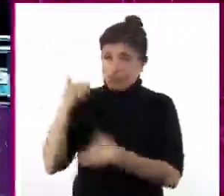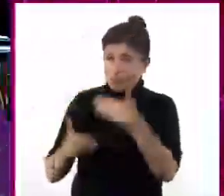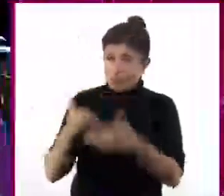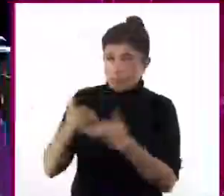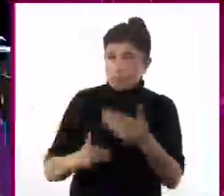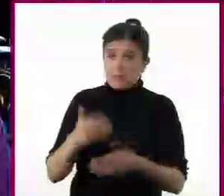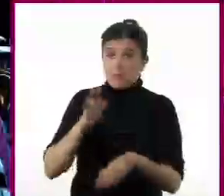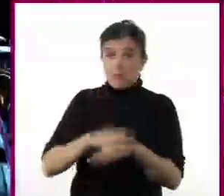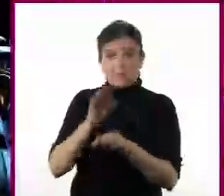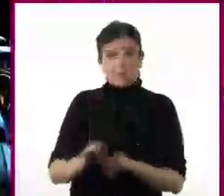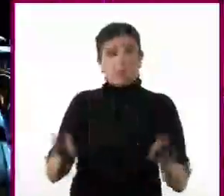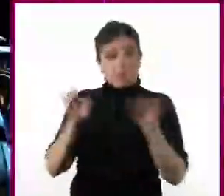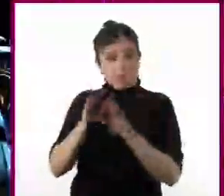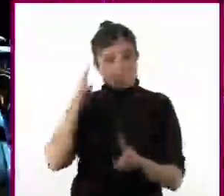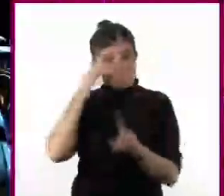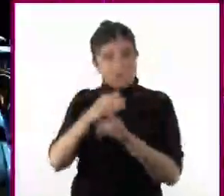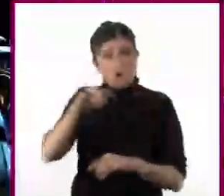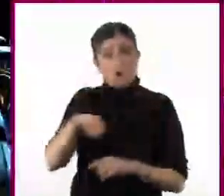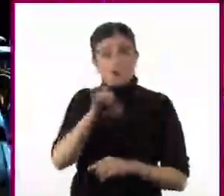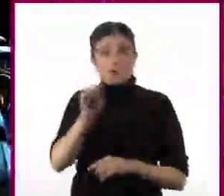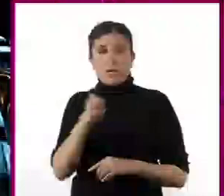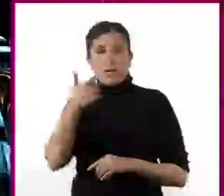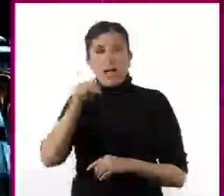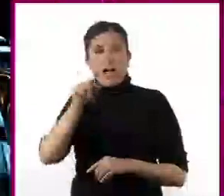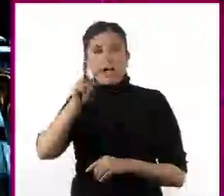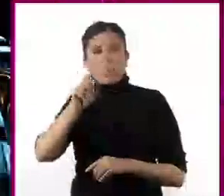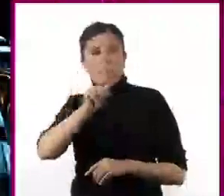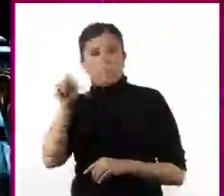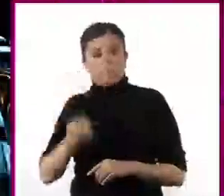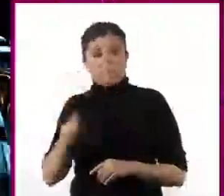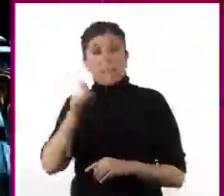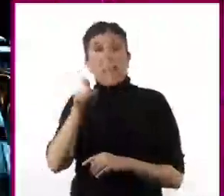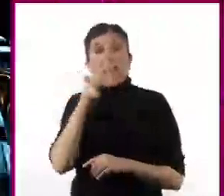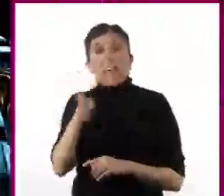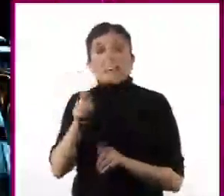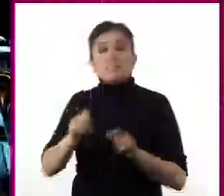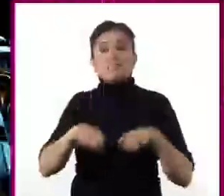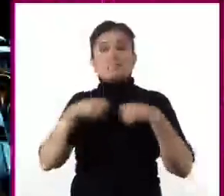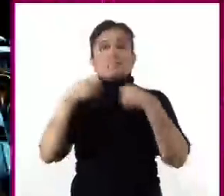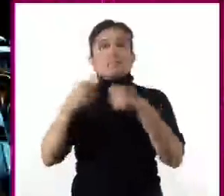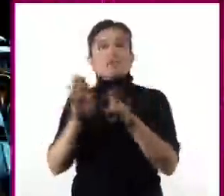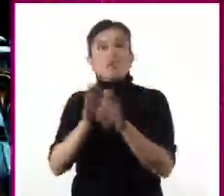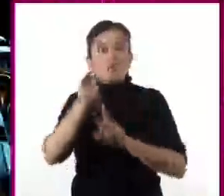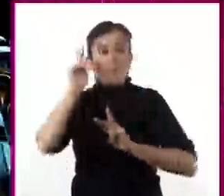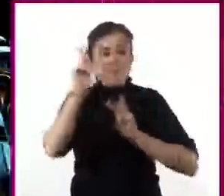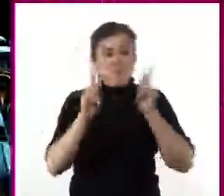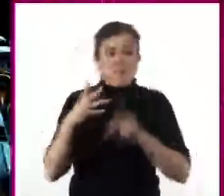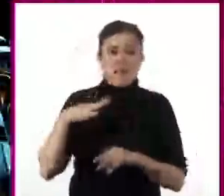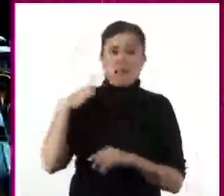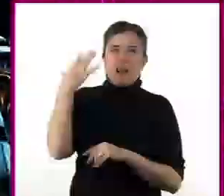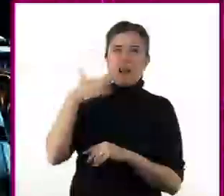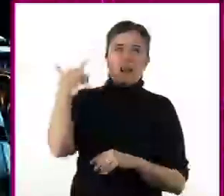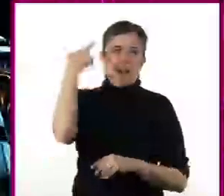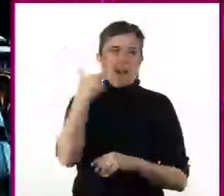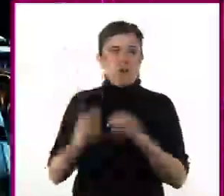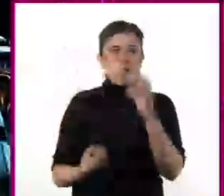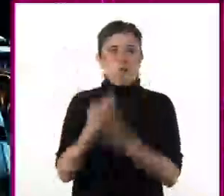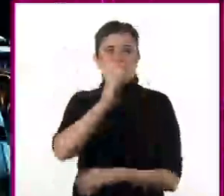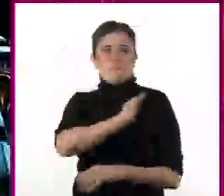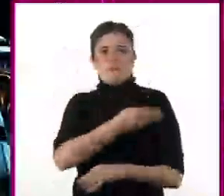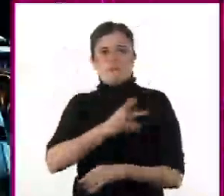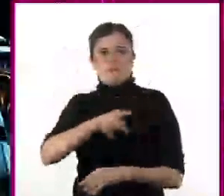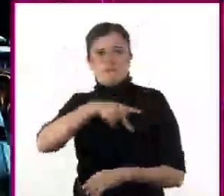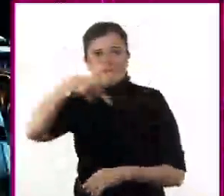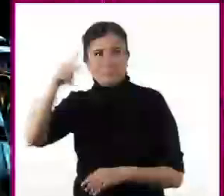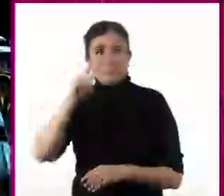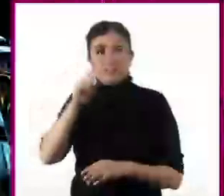tuvo un papel fundamental José de Gálvez, designado visitador general del Reino de la Nueva España,